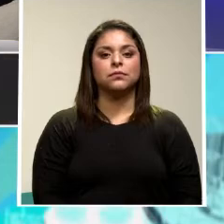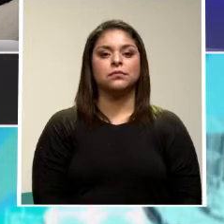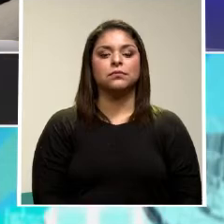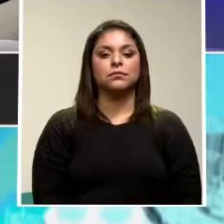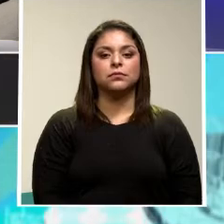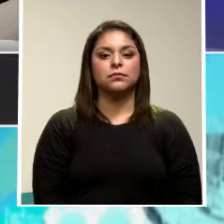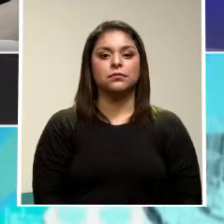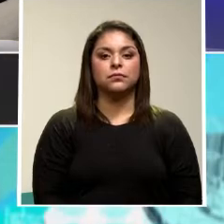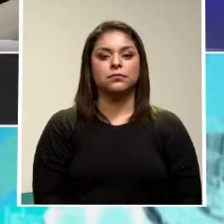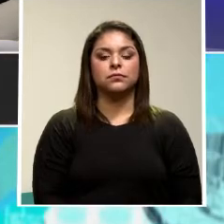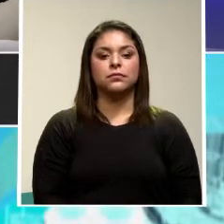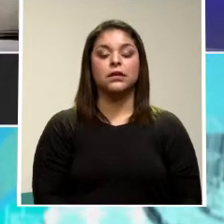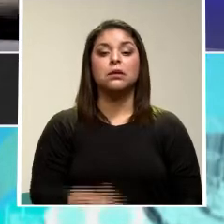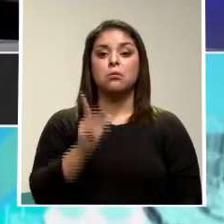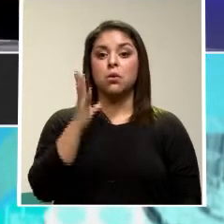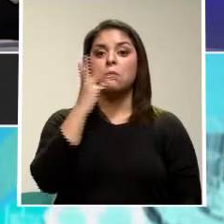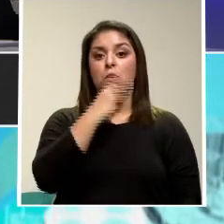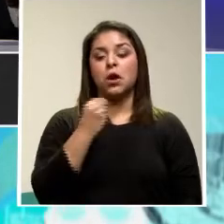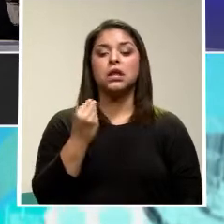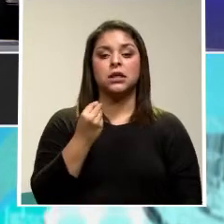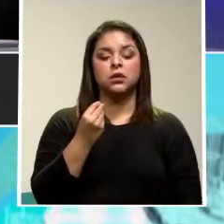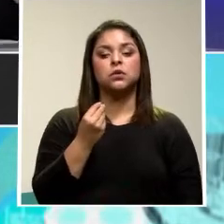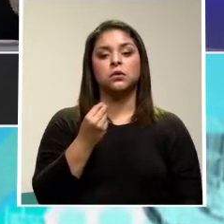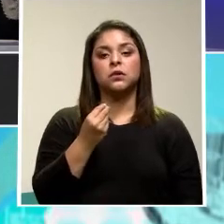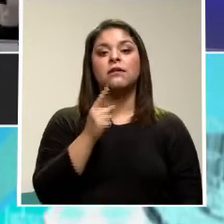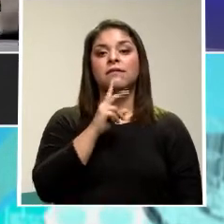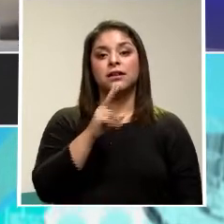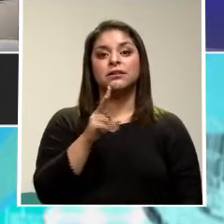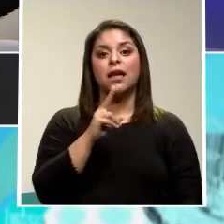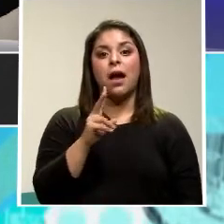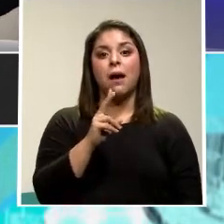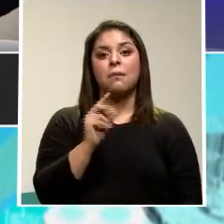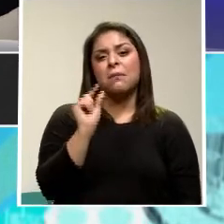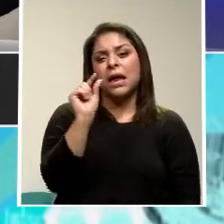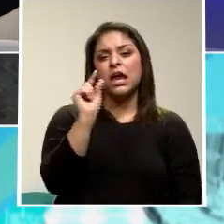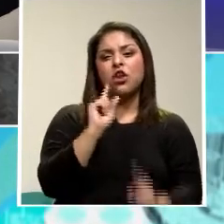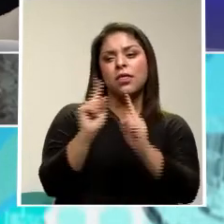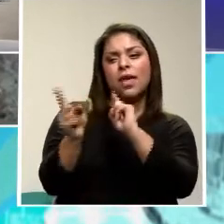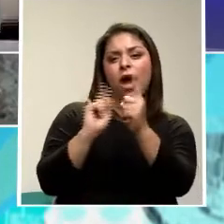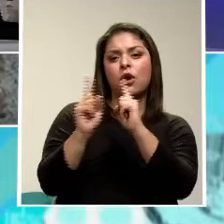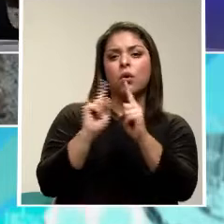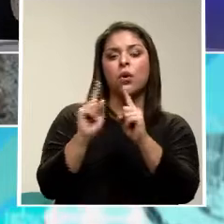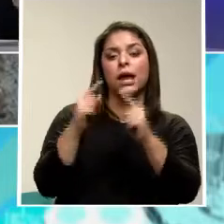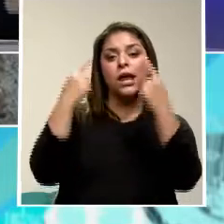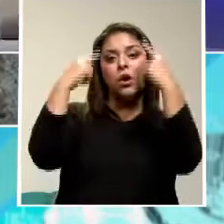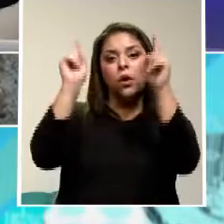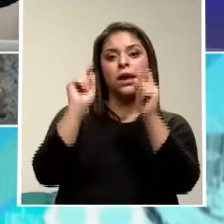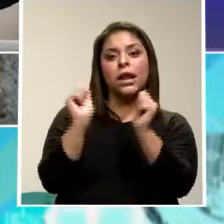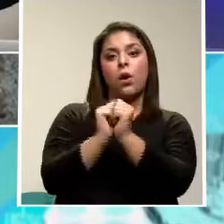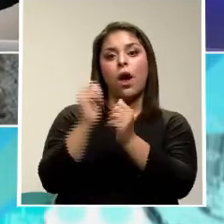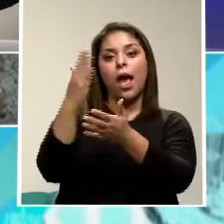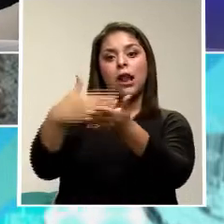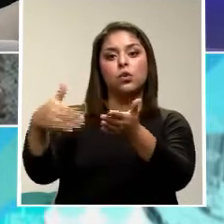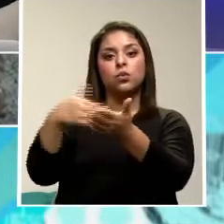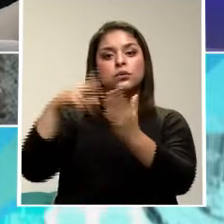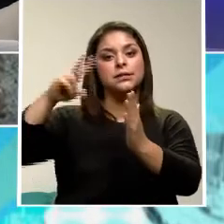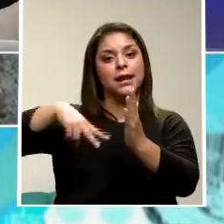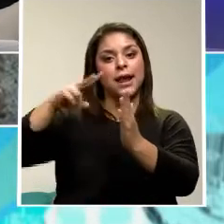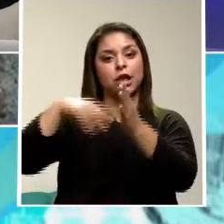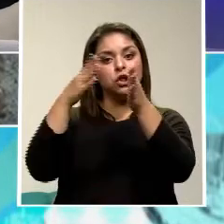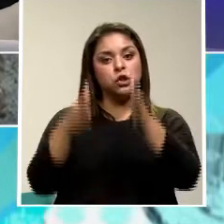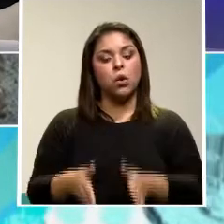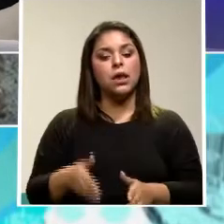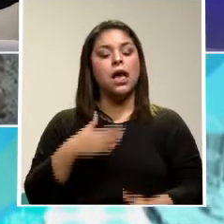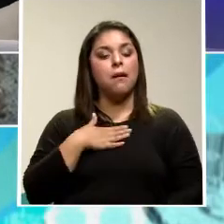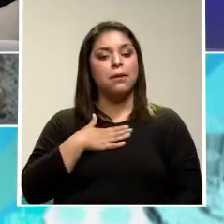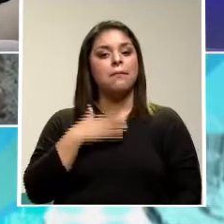y muy bonito, es el pequeño diálogo que se puede establecer con algunos lectores, con algunas lectoras. La verdad que